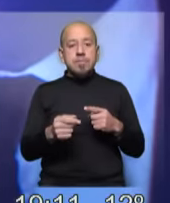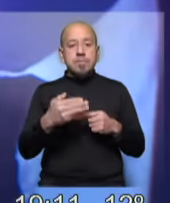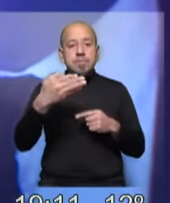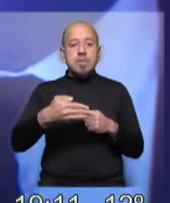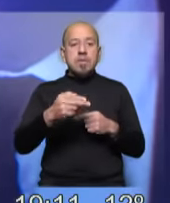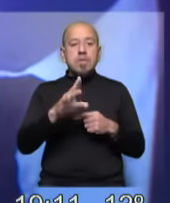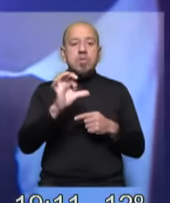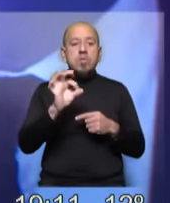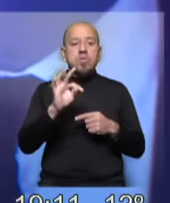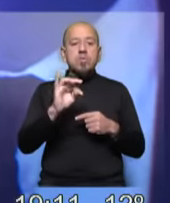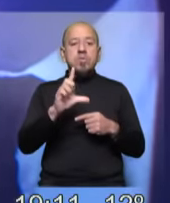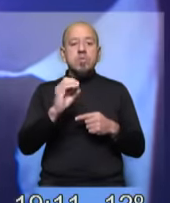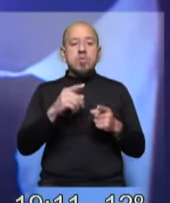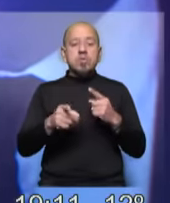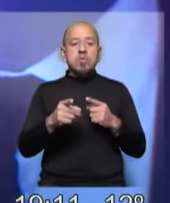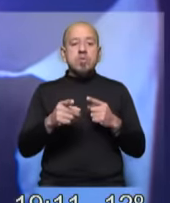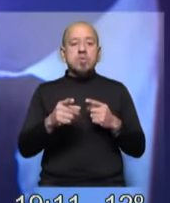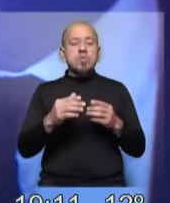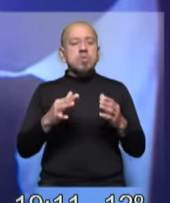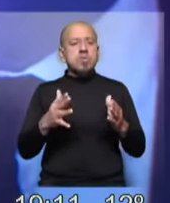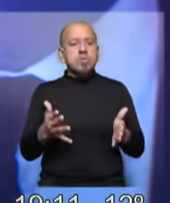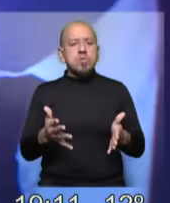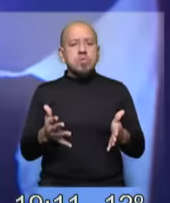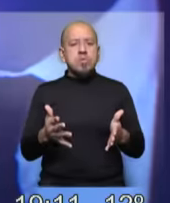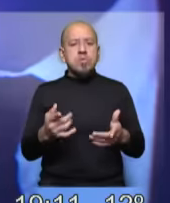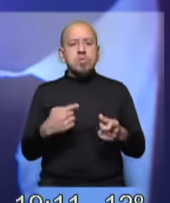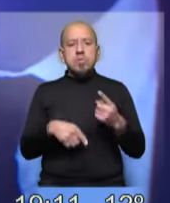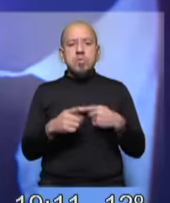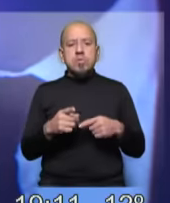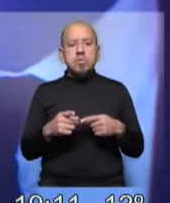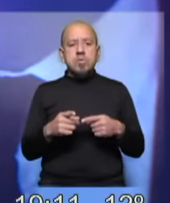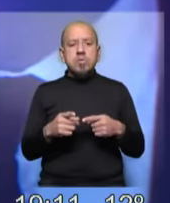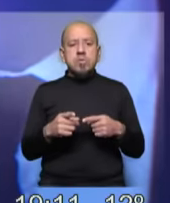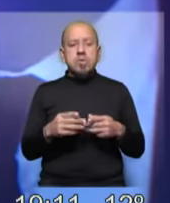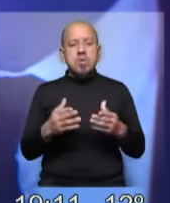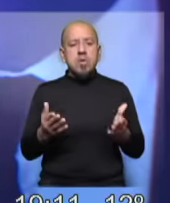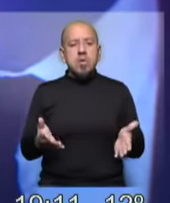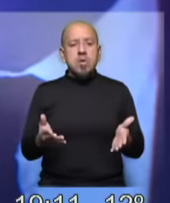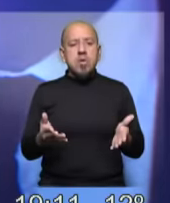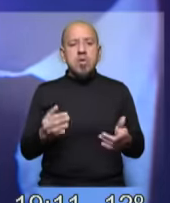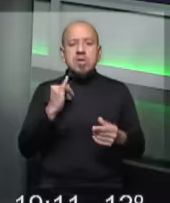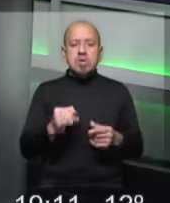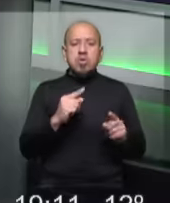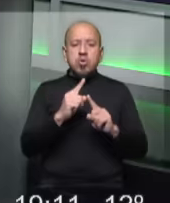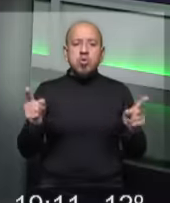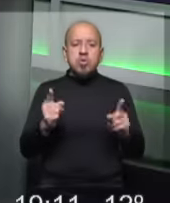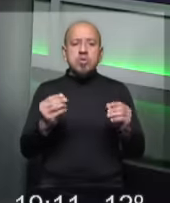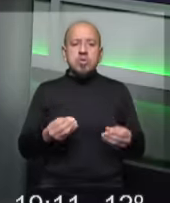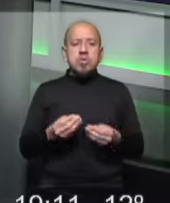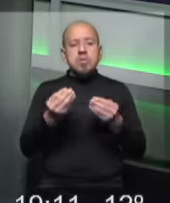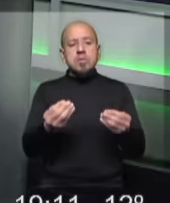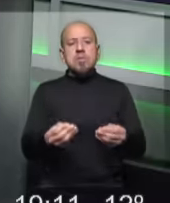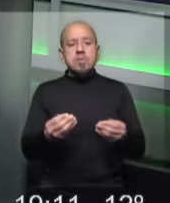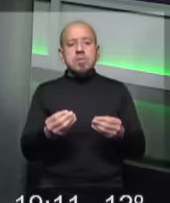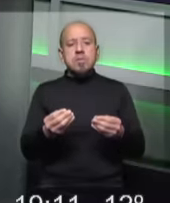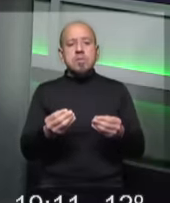Bustillo y H en realidad versan sobre el contenido de estos chats y sobre entregarlos o no frente a la división